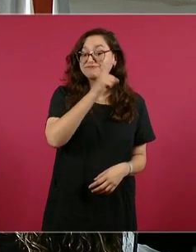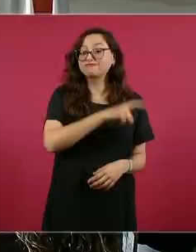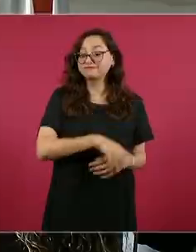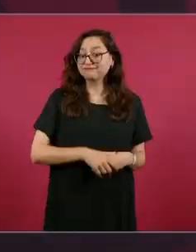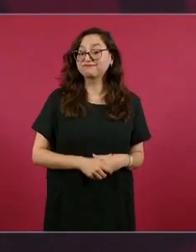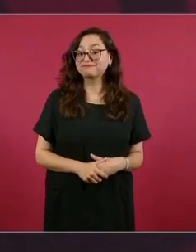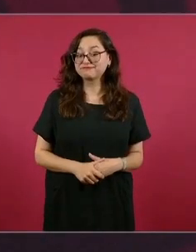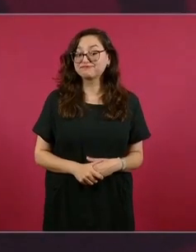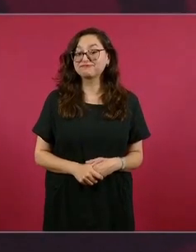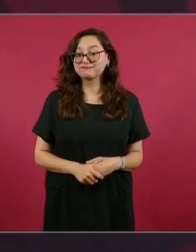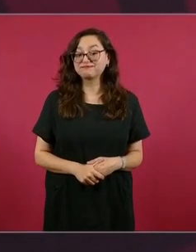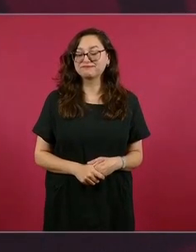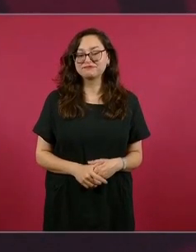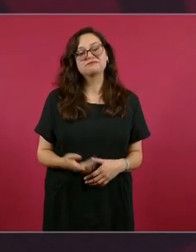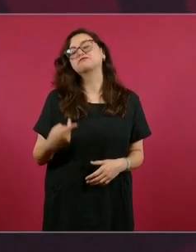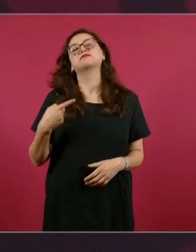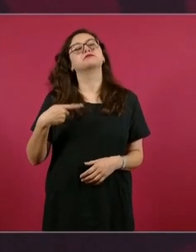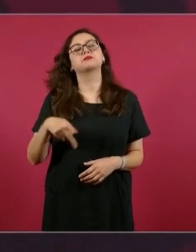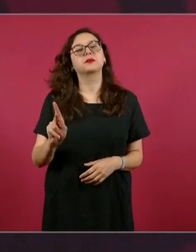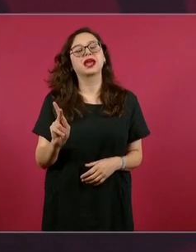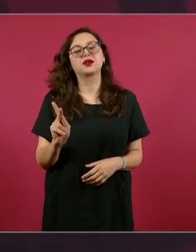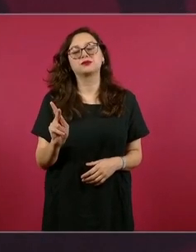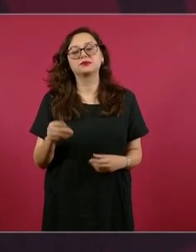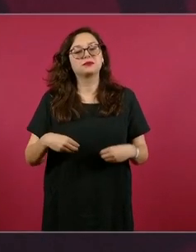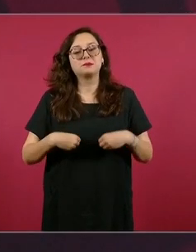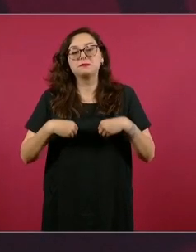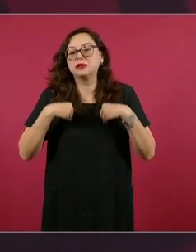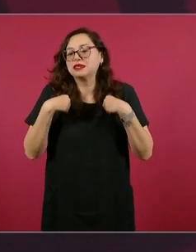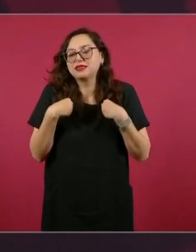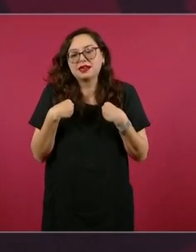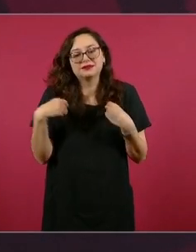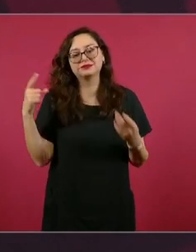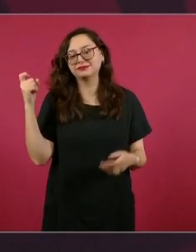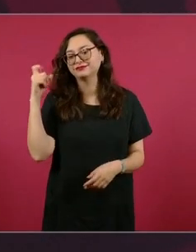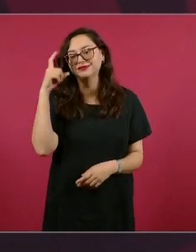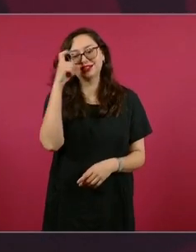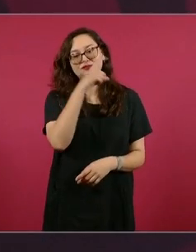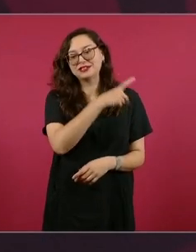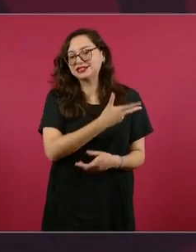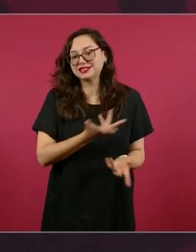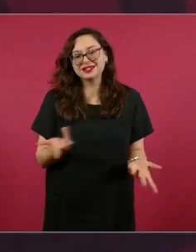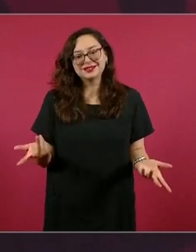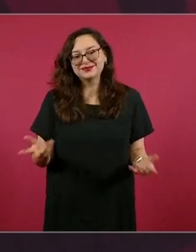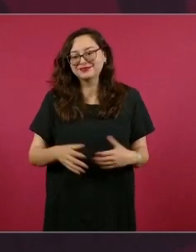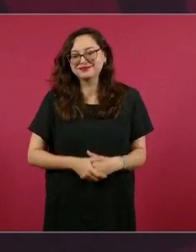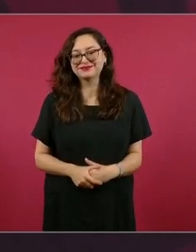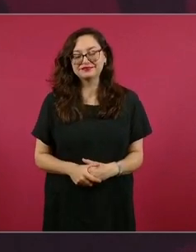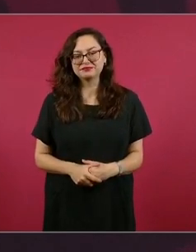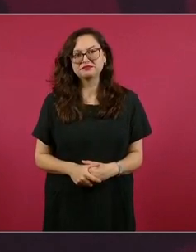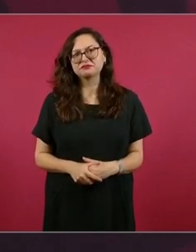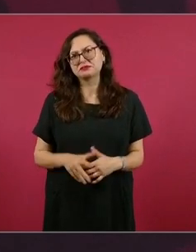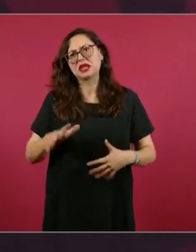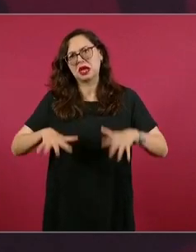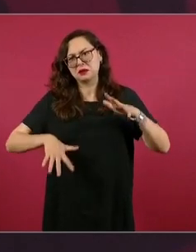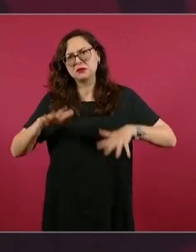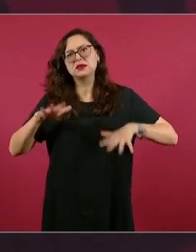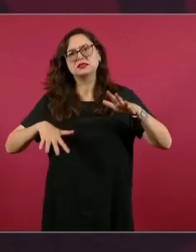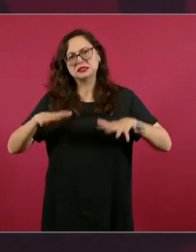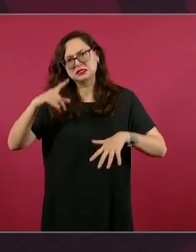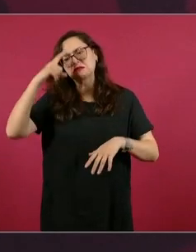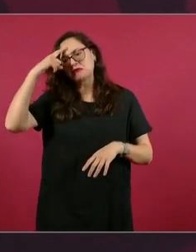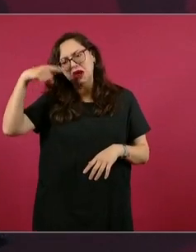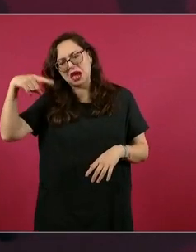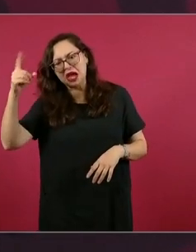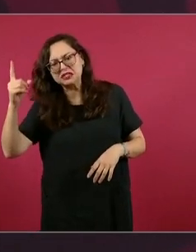Pero es como todo en la vida, ¿no? O sea, hay momentos difíciles y hay otros momentos